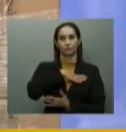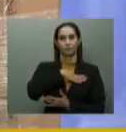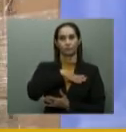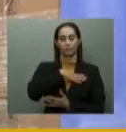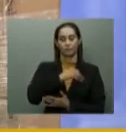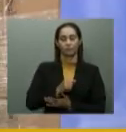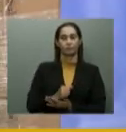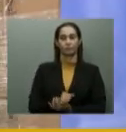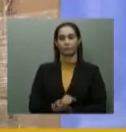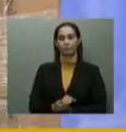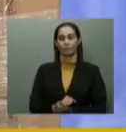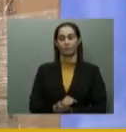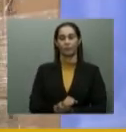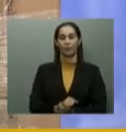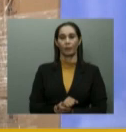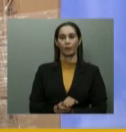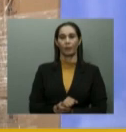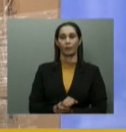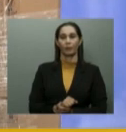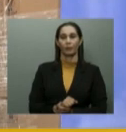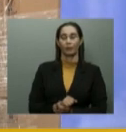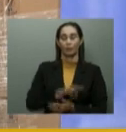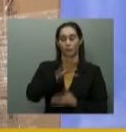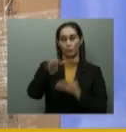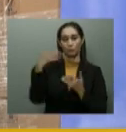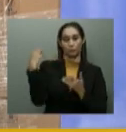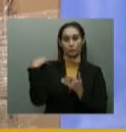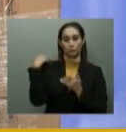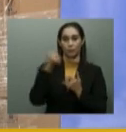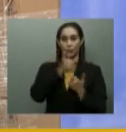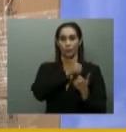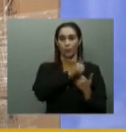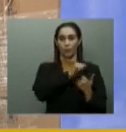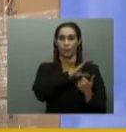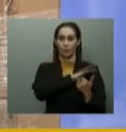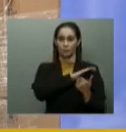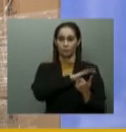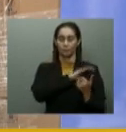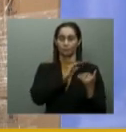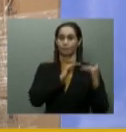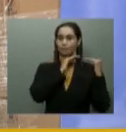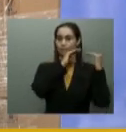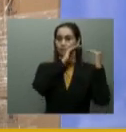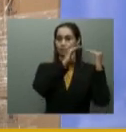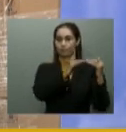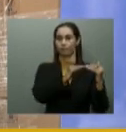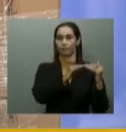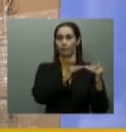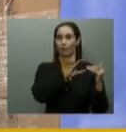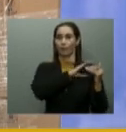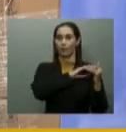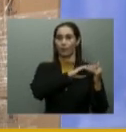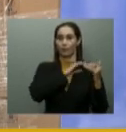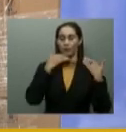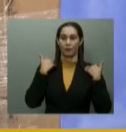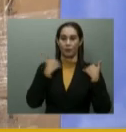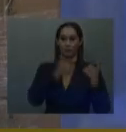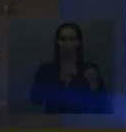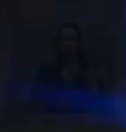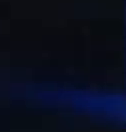le quitan esa vaina de mayor general el policía no es un miembro de un cuerpo castrense